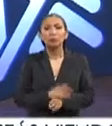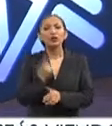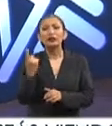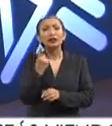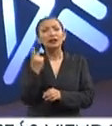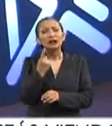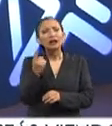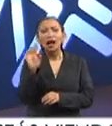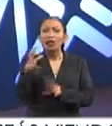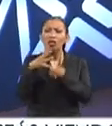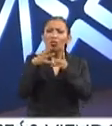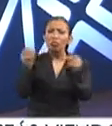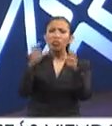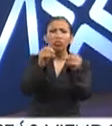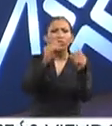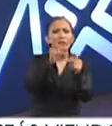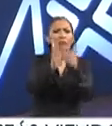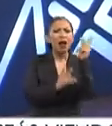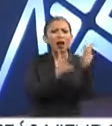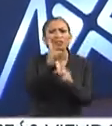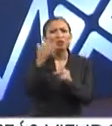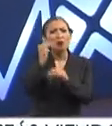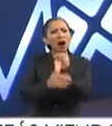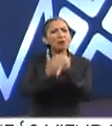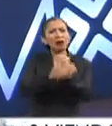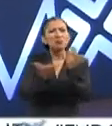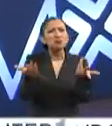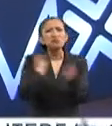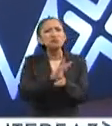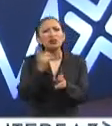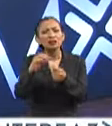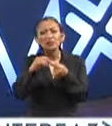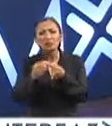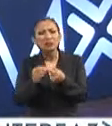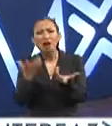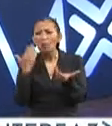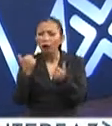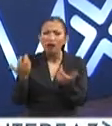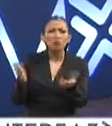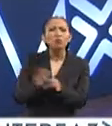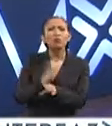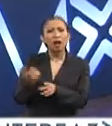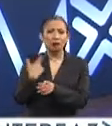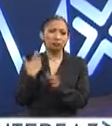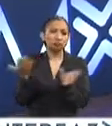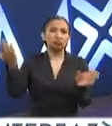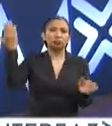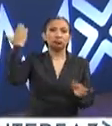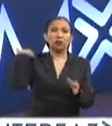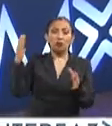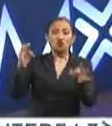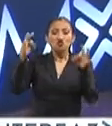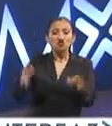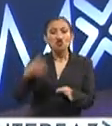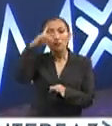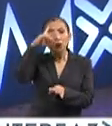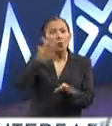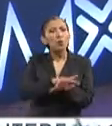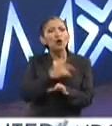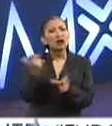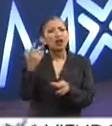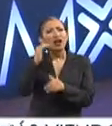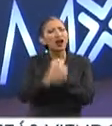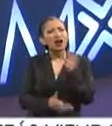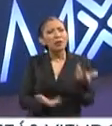se han ido extinguiendo estas semillas, estas plantas que, bueno, pues como dices, son originarias de nuestro país, pero